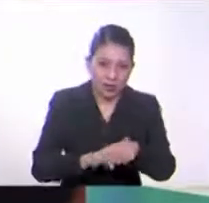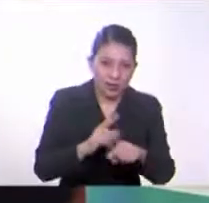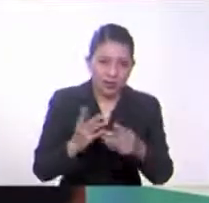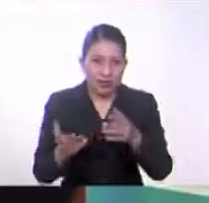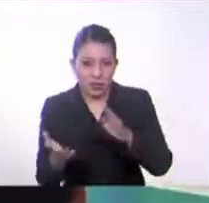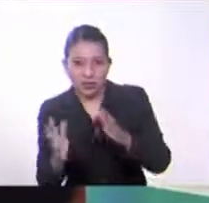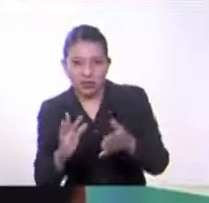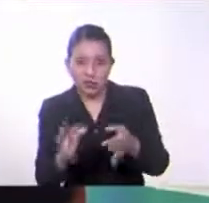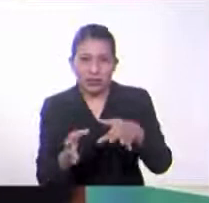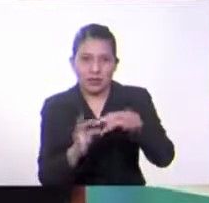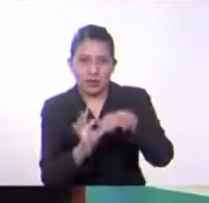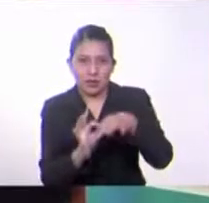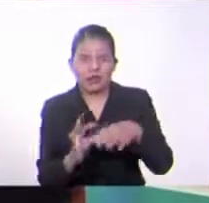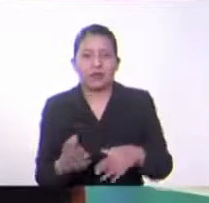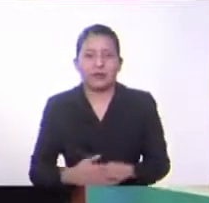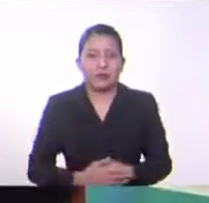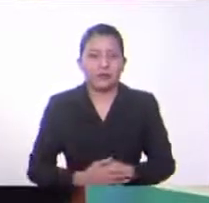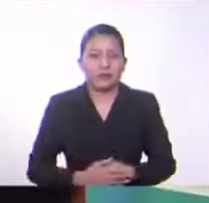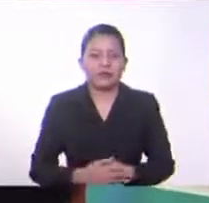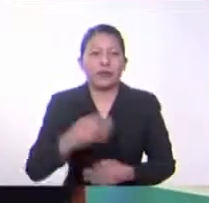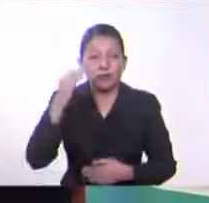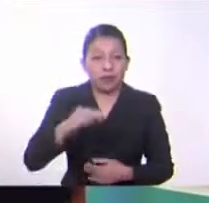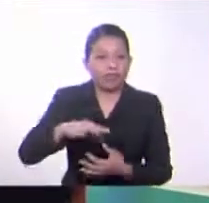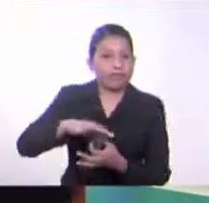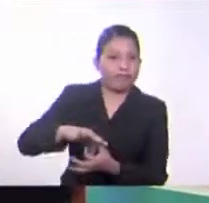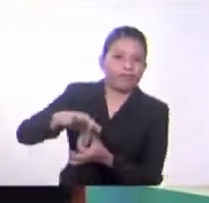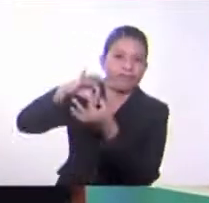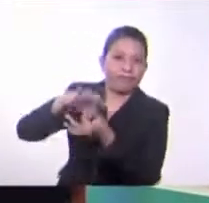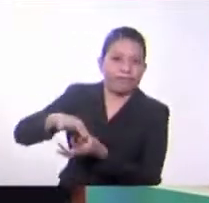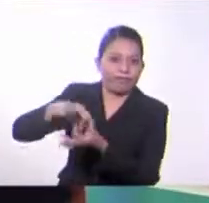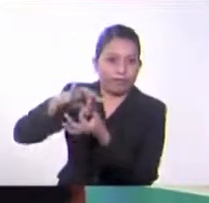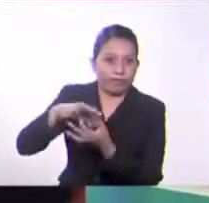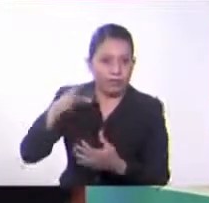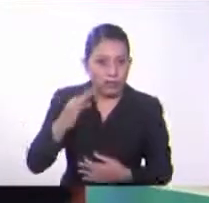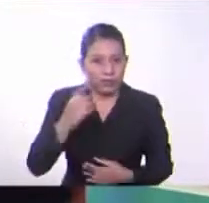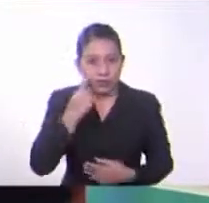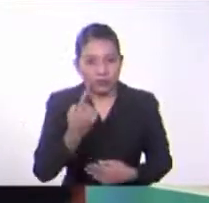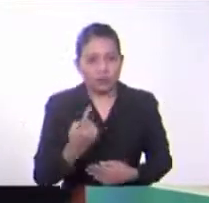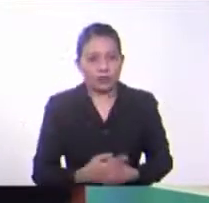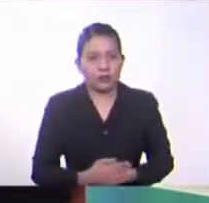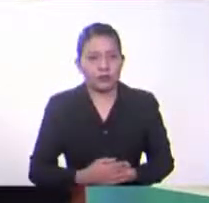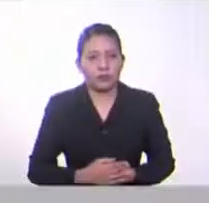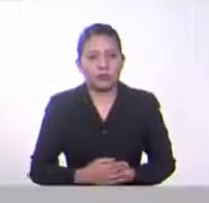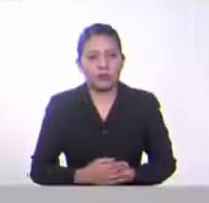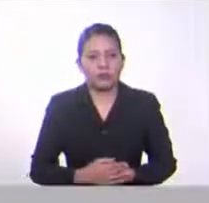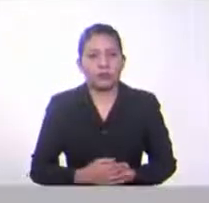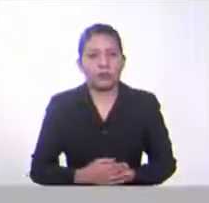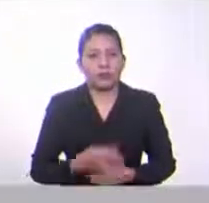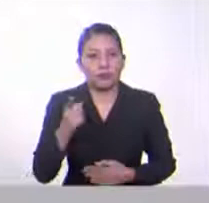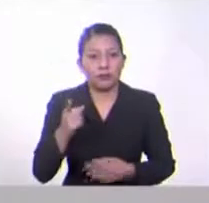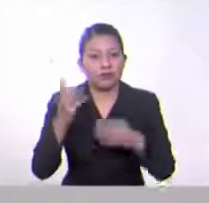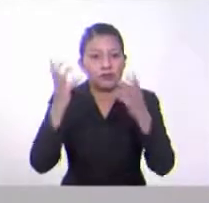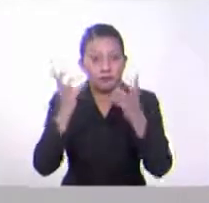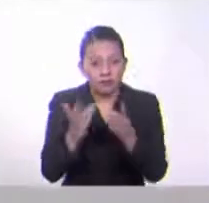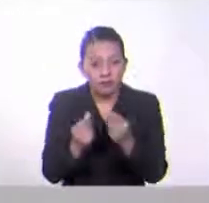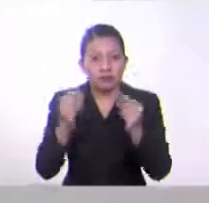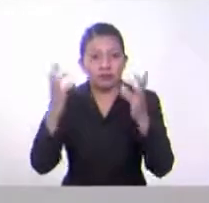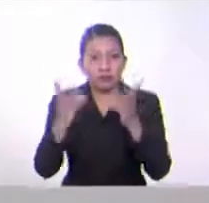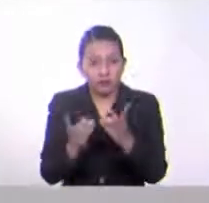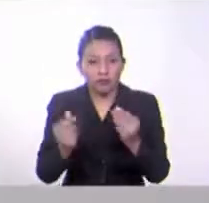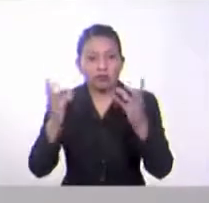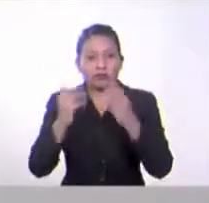altura. Exacto. O sea, todo el rato que yo pasé obteniendo esos datos,